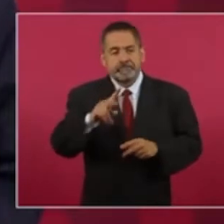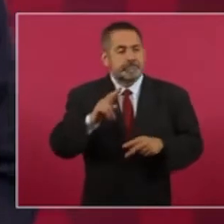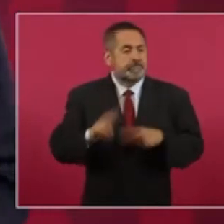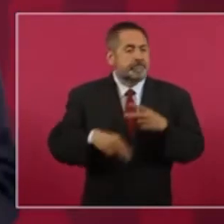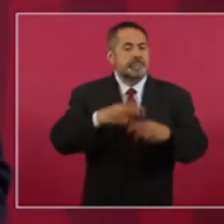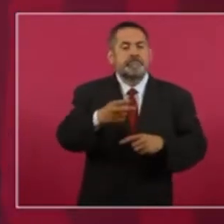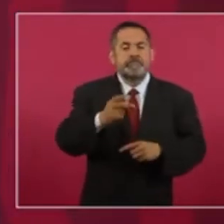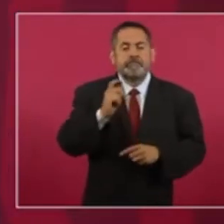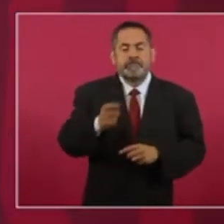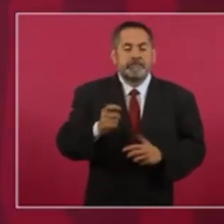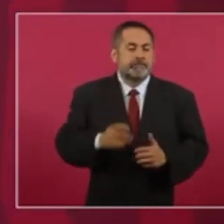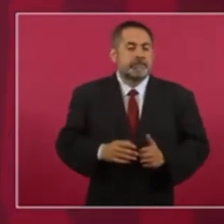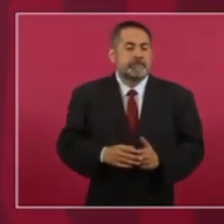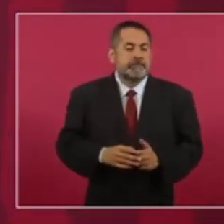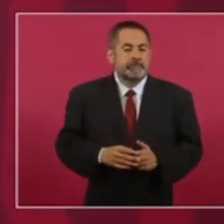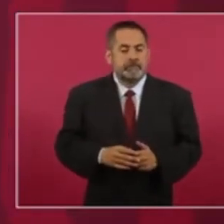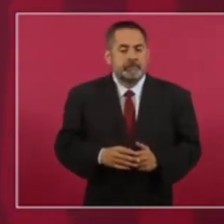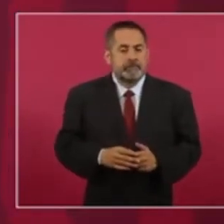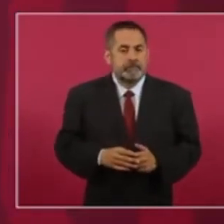en